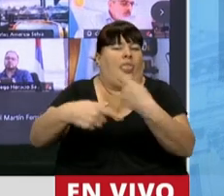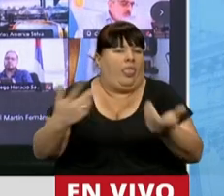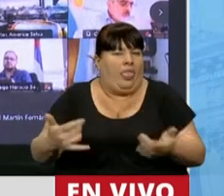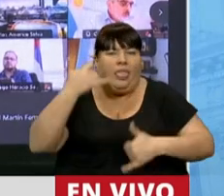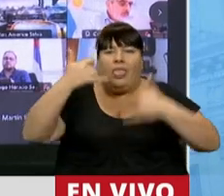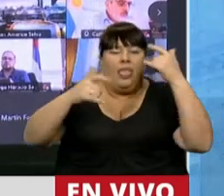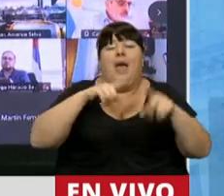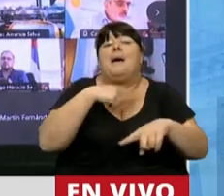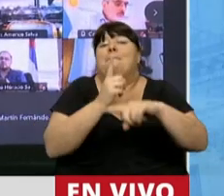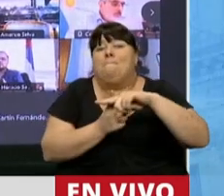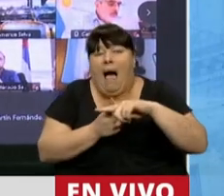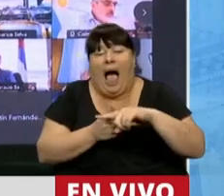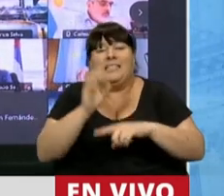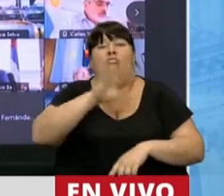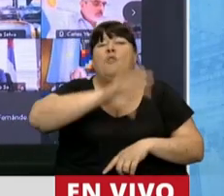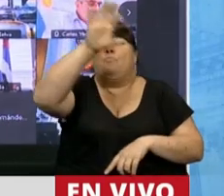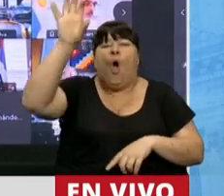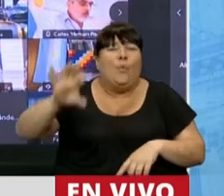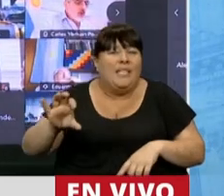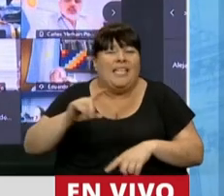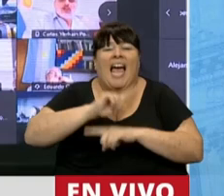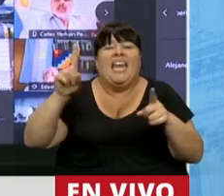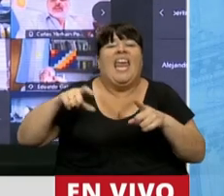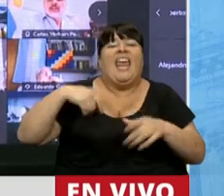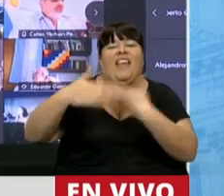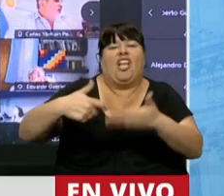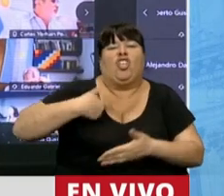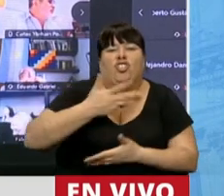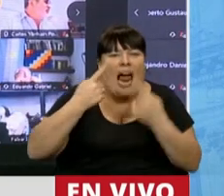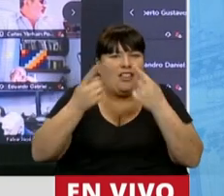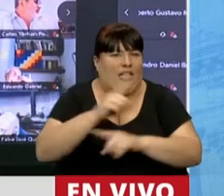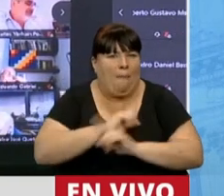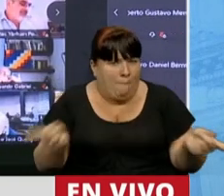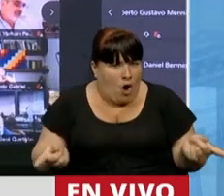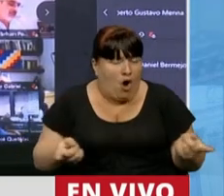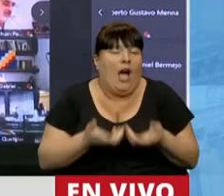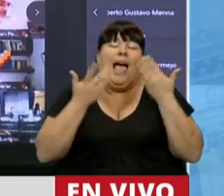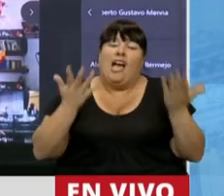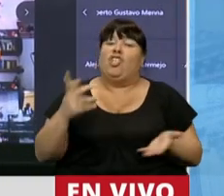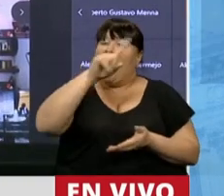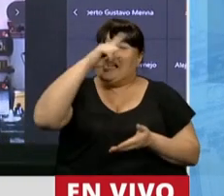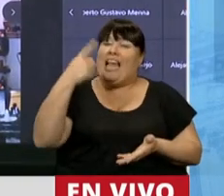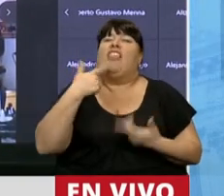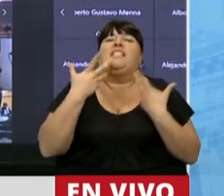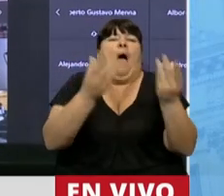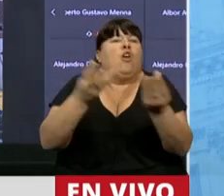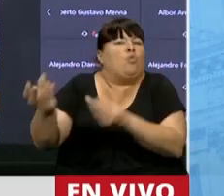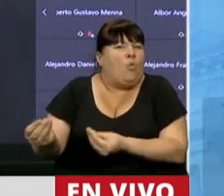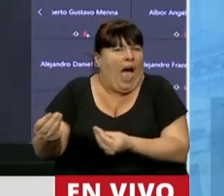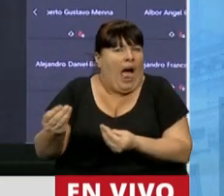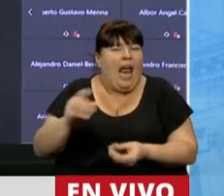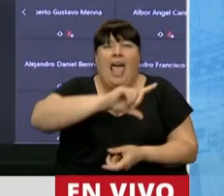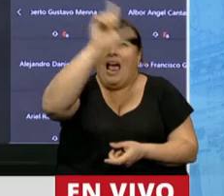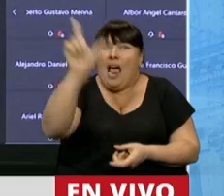y a eso súmale que todas las provincias, ni siquiera Desarrollo Social está prestando atención. Entonces, el Estado presente en el